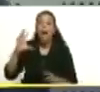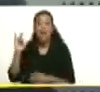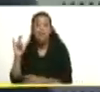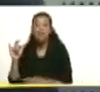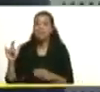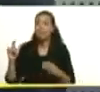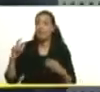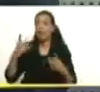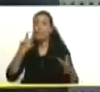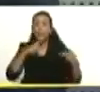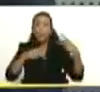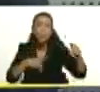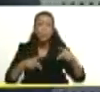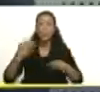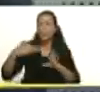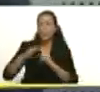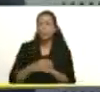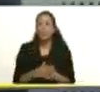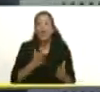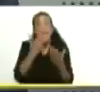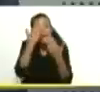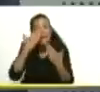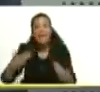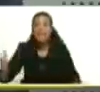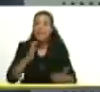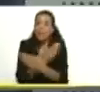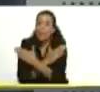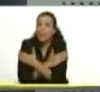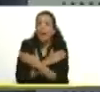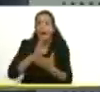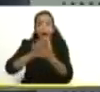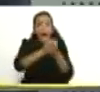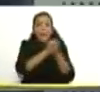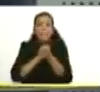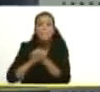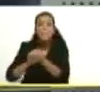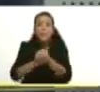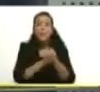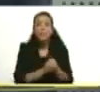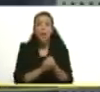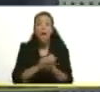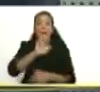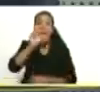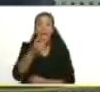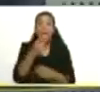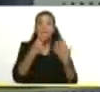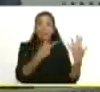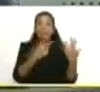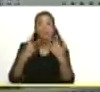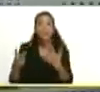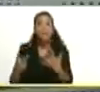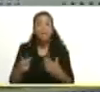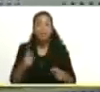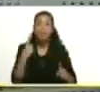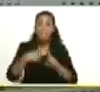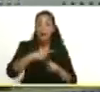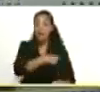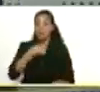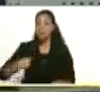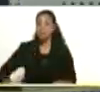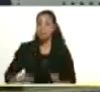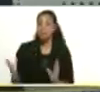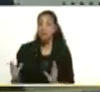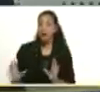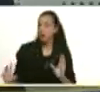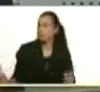sociales. Queridos compañeros, compañeras, el G77 más China